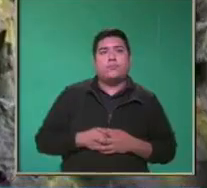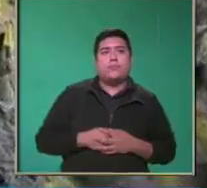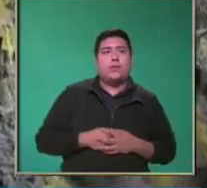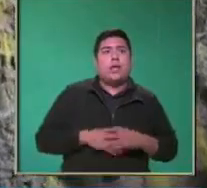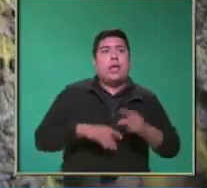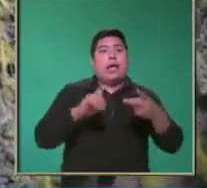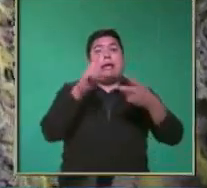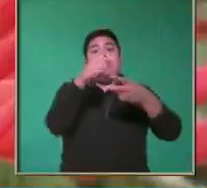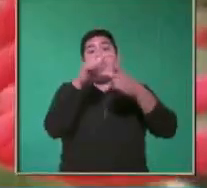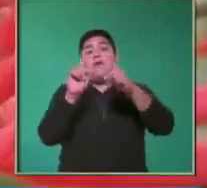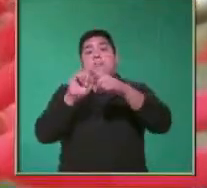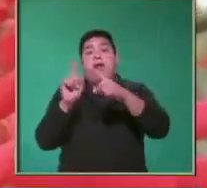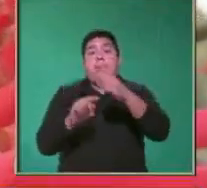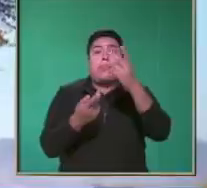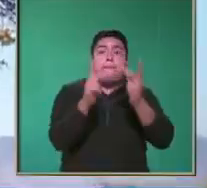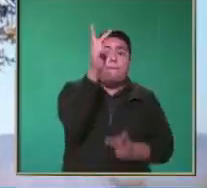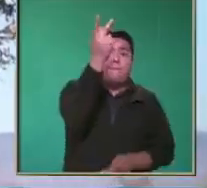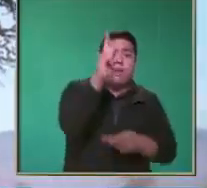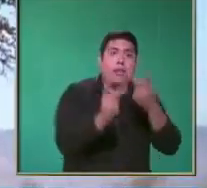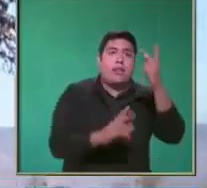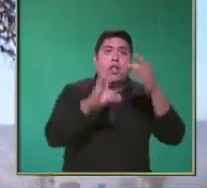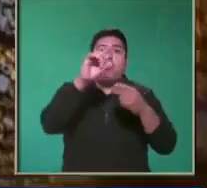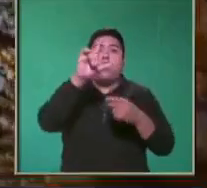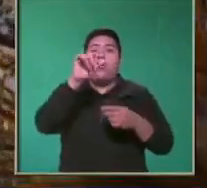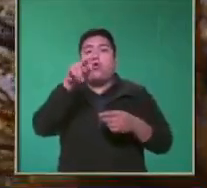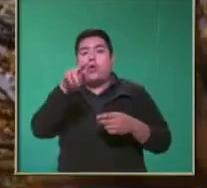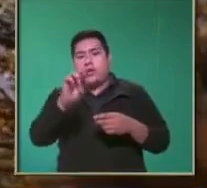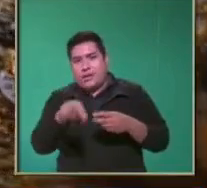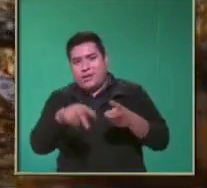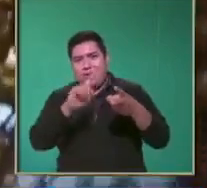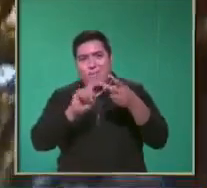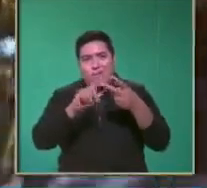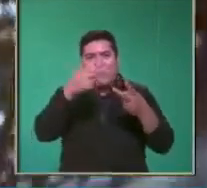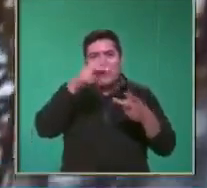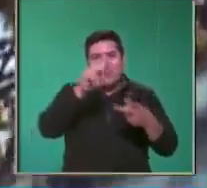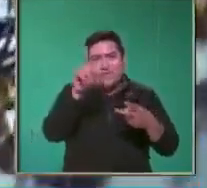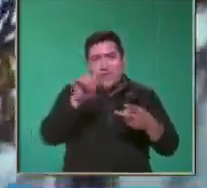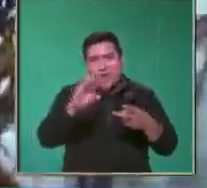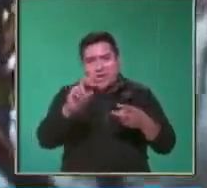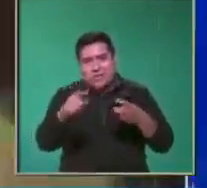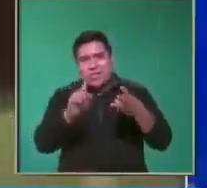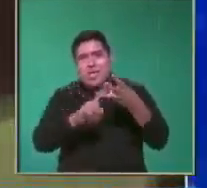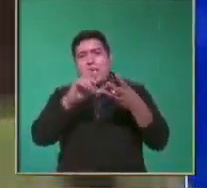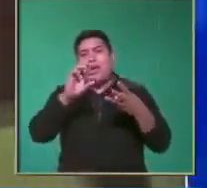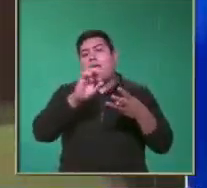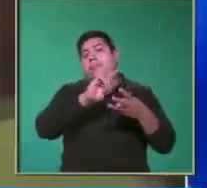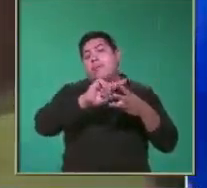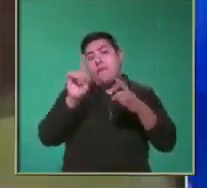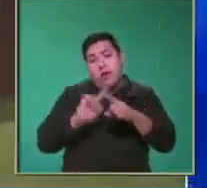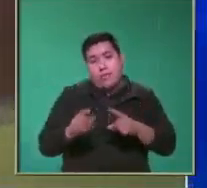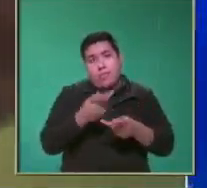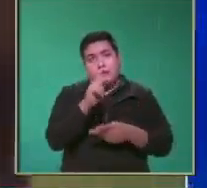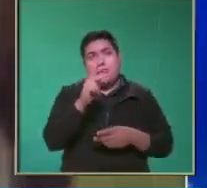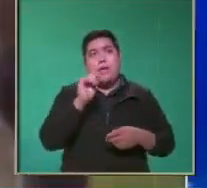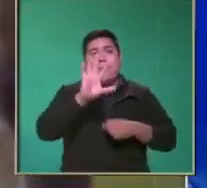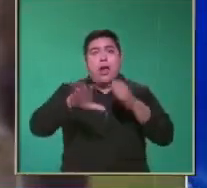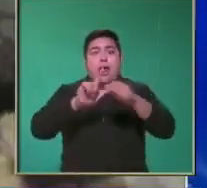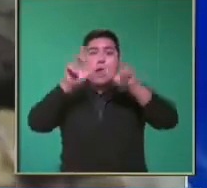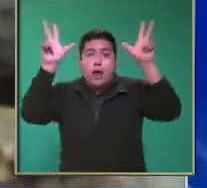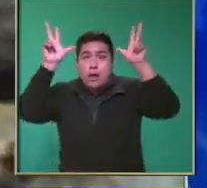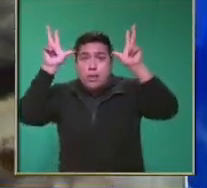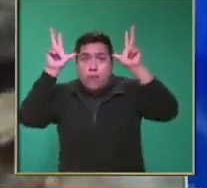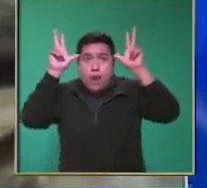Cazaguate, pochote, colorín y huizache forman parte de su vegetación. Moran venados cola